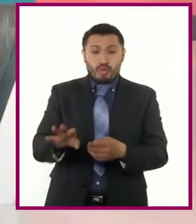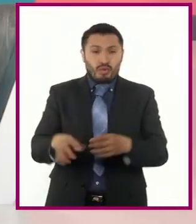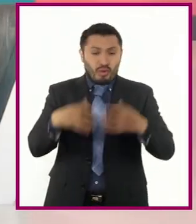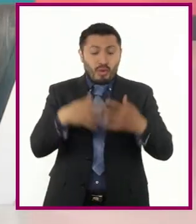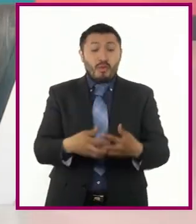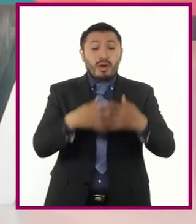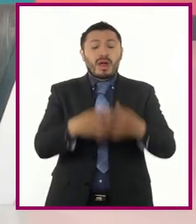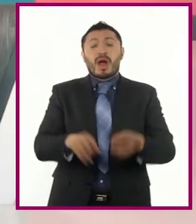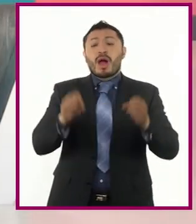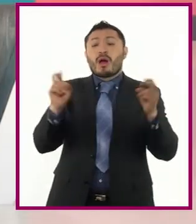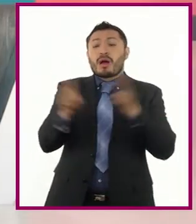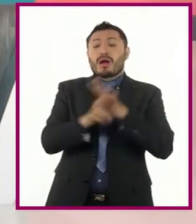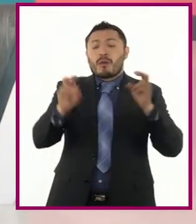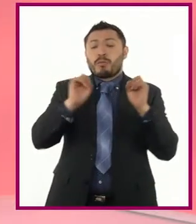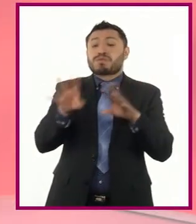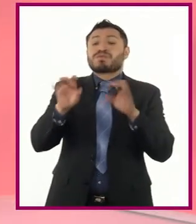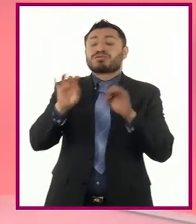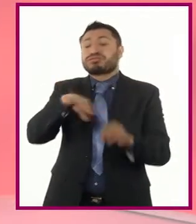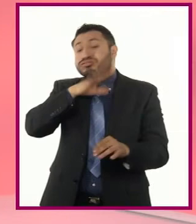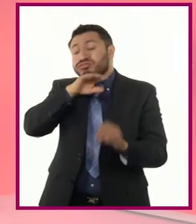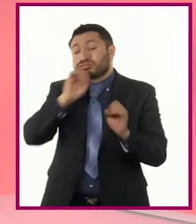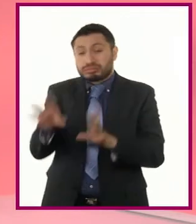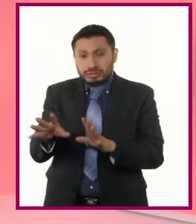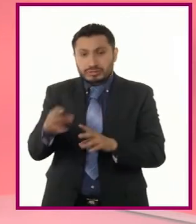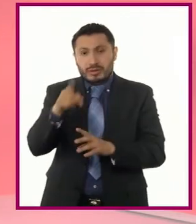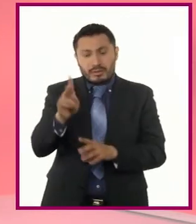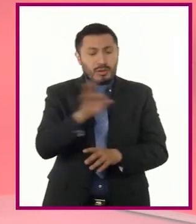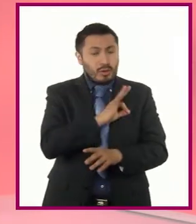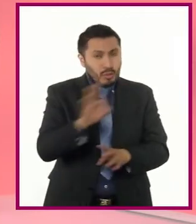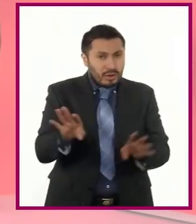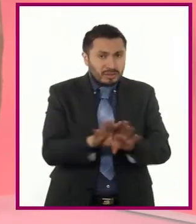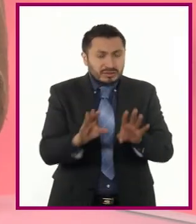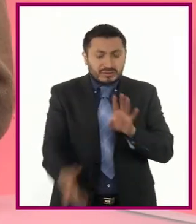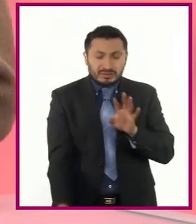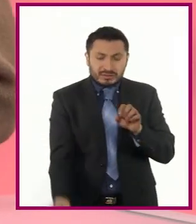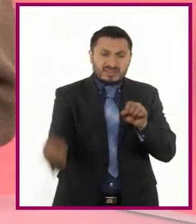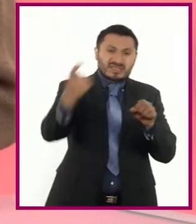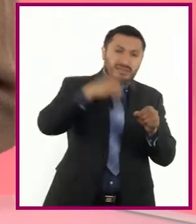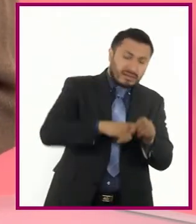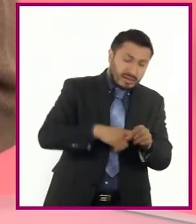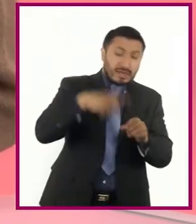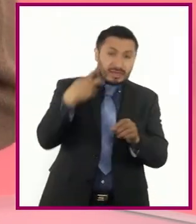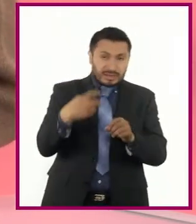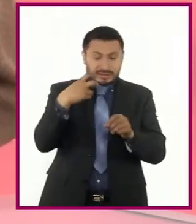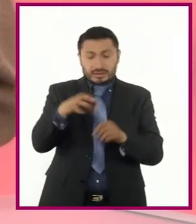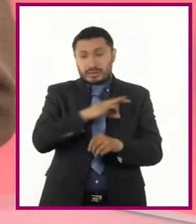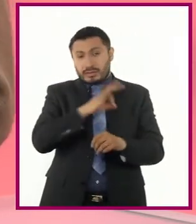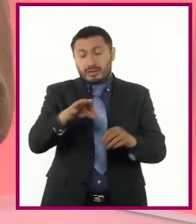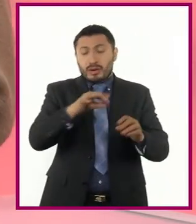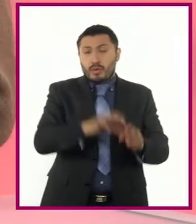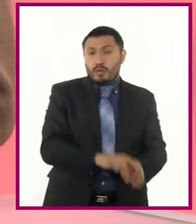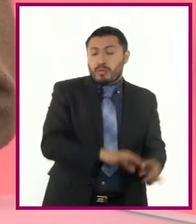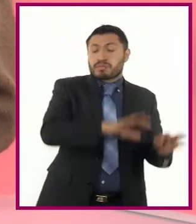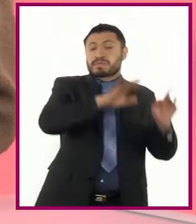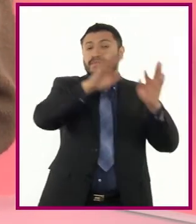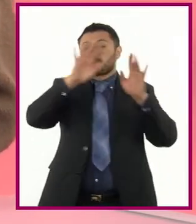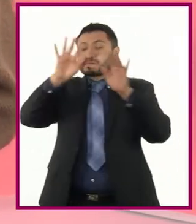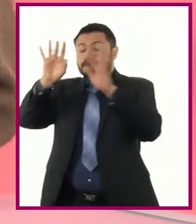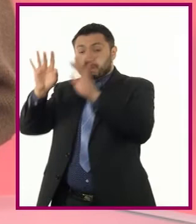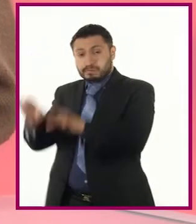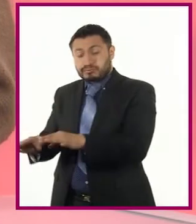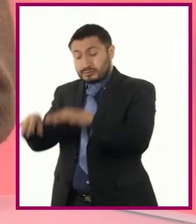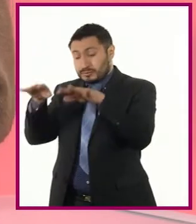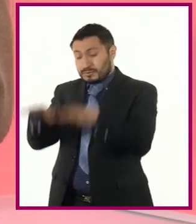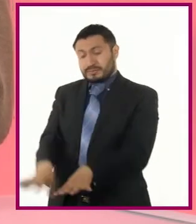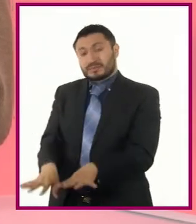el aire. Pero resulta ser que estos contaminantes pueden pegarse o adherirse a partículas y estas partículas pueden ser transportadas por el viento, caer